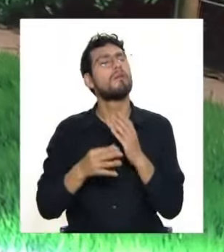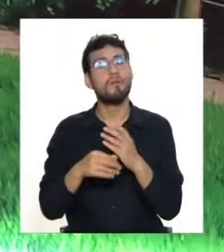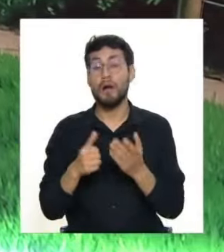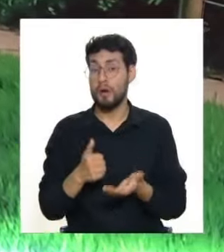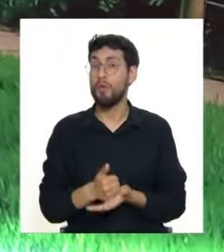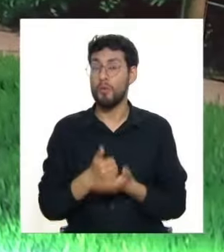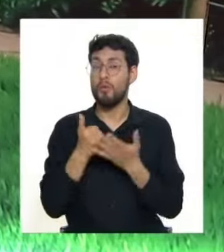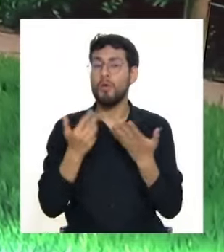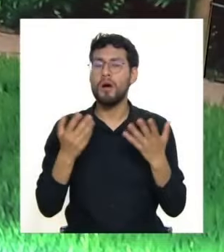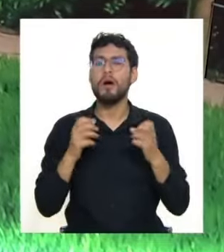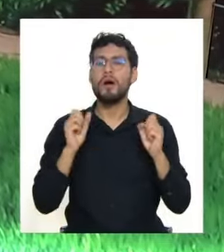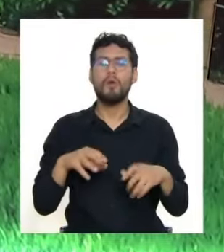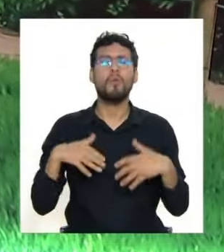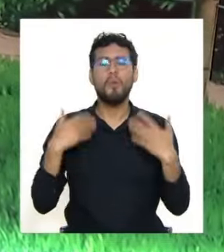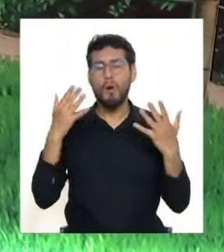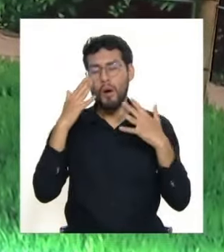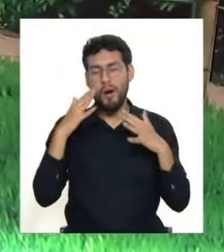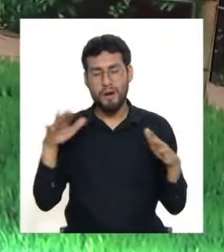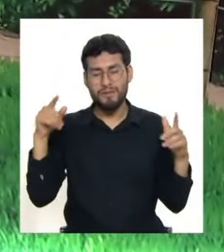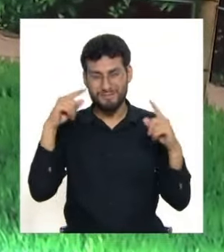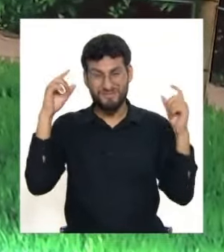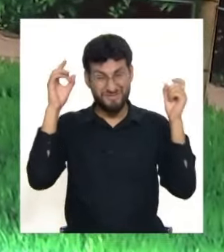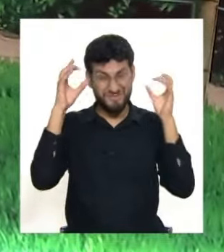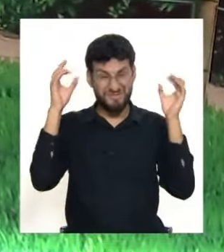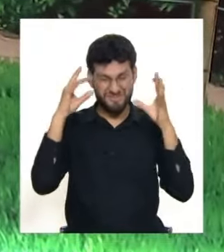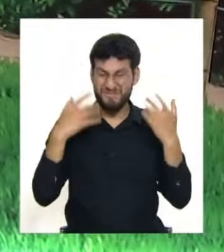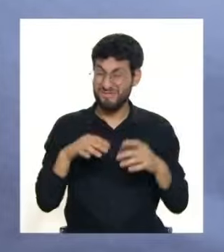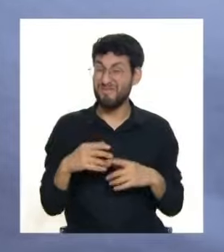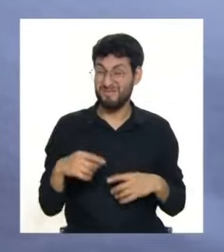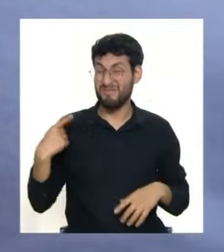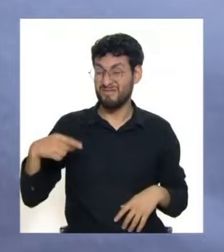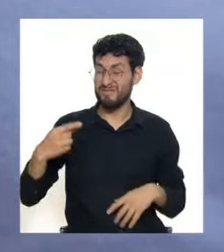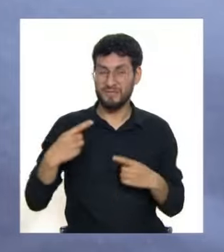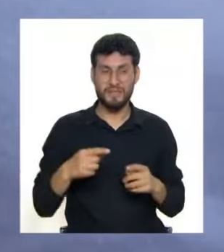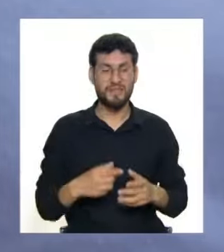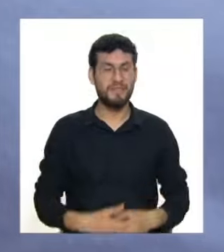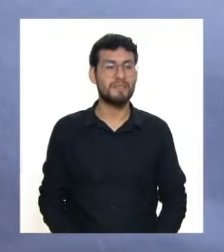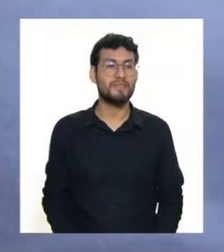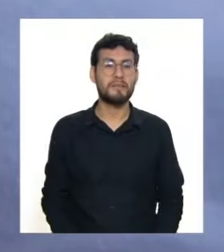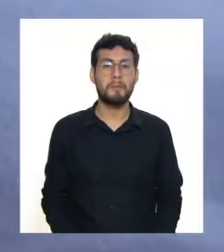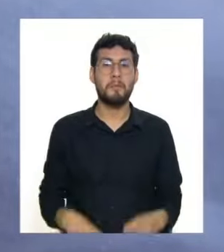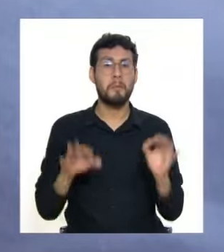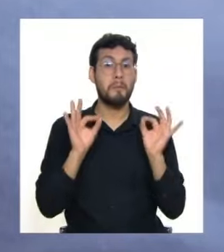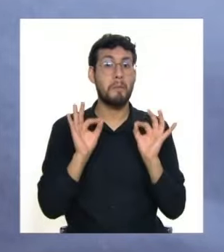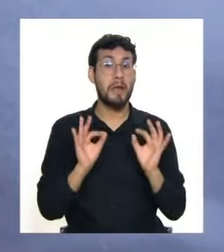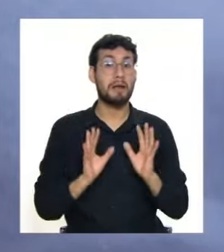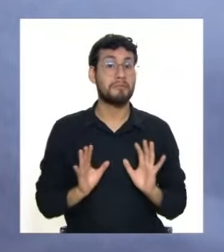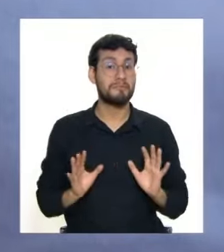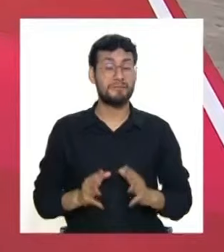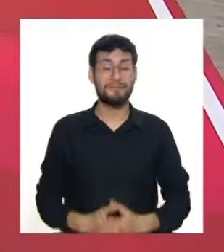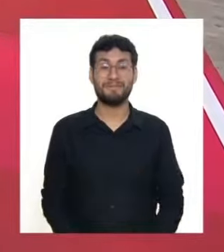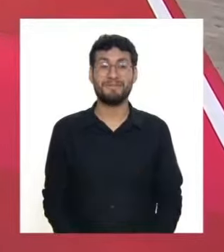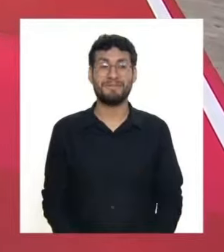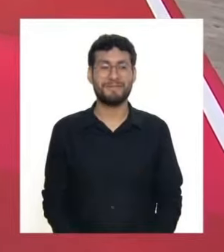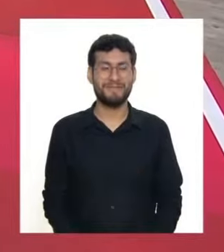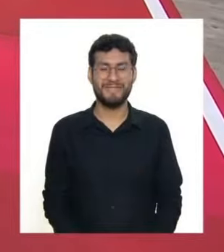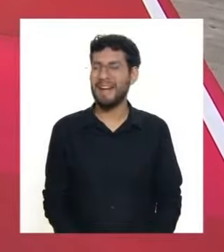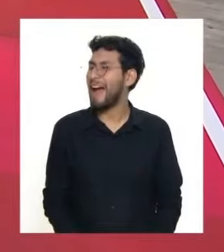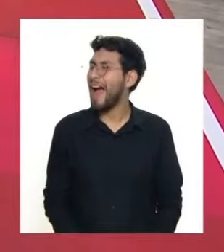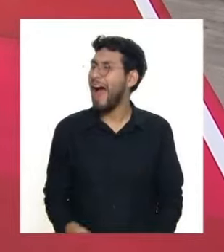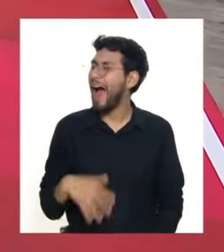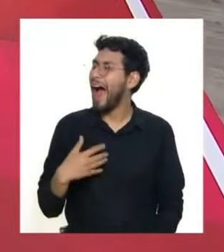mucho para, sobre todo para las migrañas, ¿ok? Que es algo bien frecuente. Muy bien. ¡Qué rico,